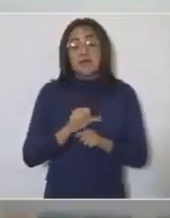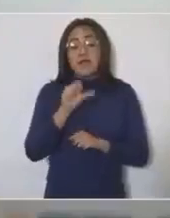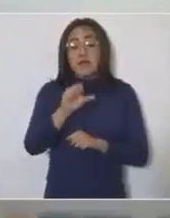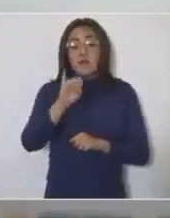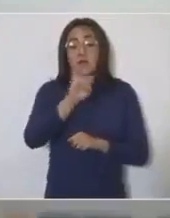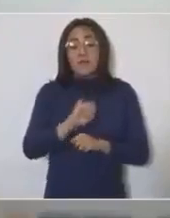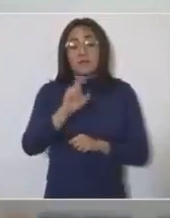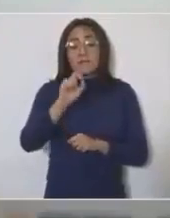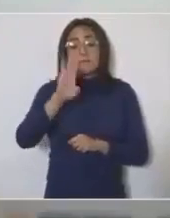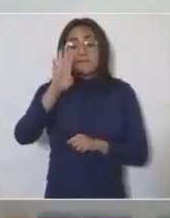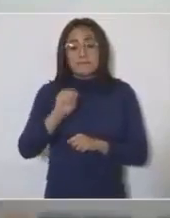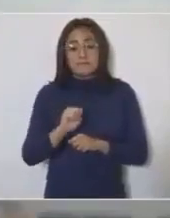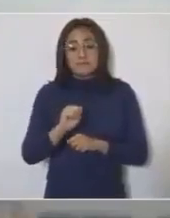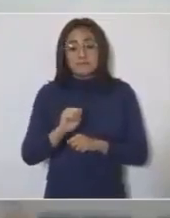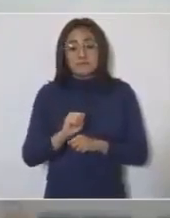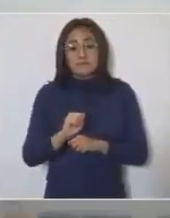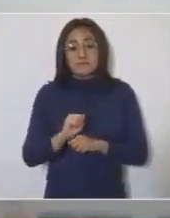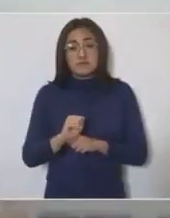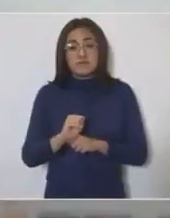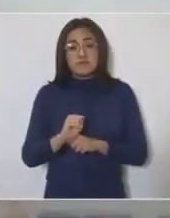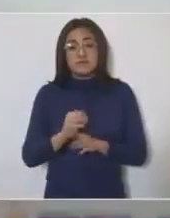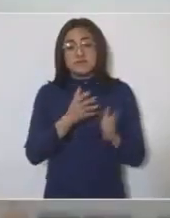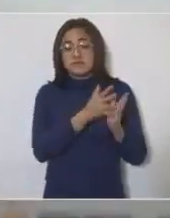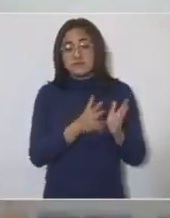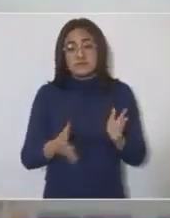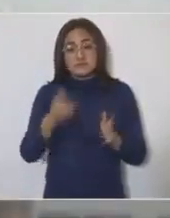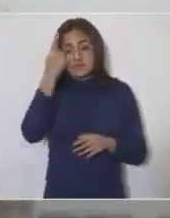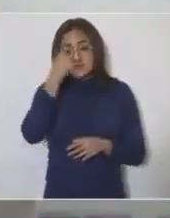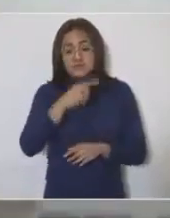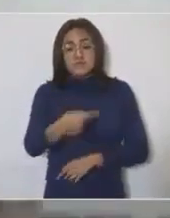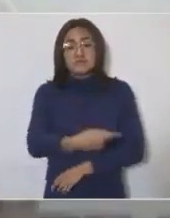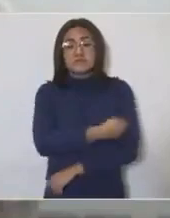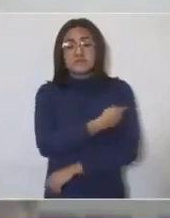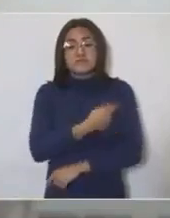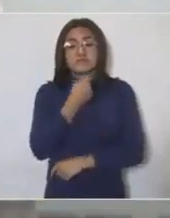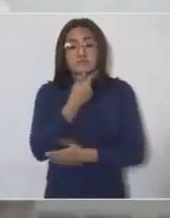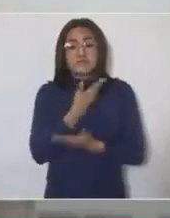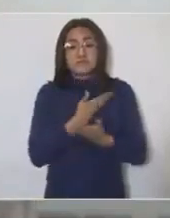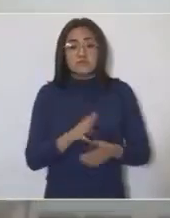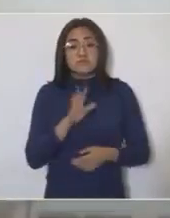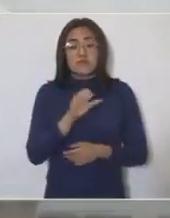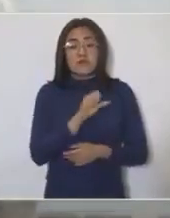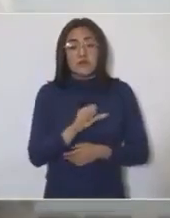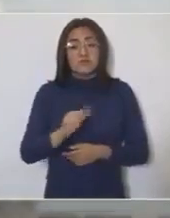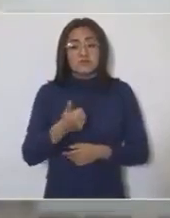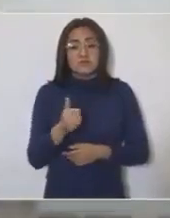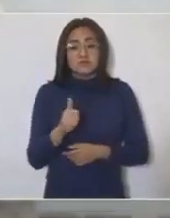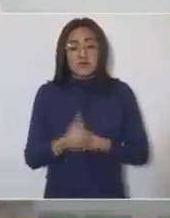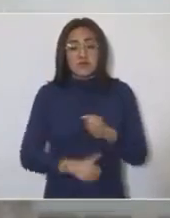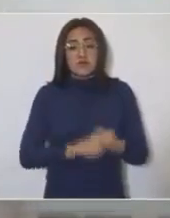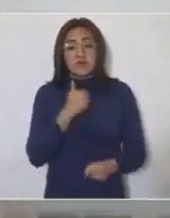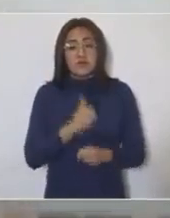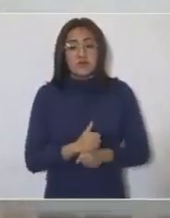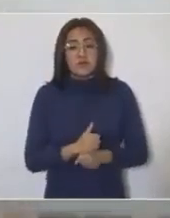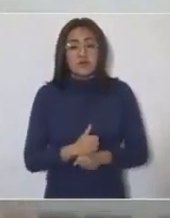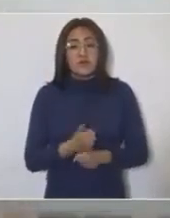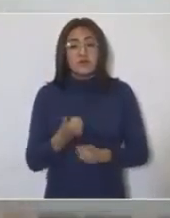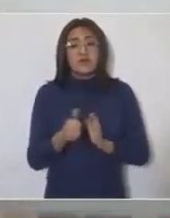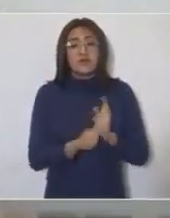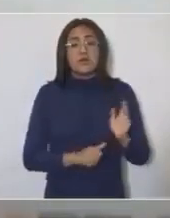El jueves 29, jornada de vacunación pediátrica para menores de 5 años a 11 años, 11 meses